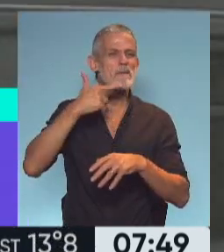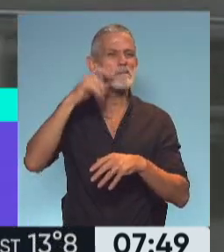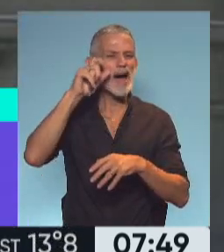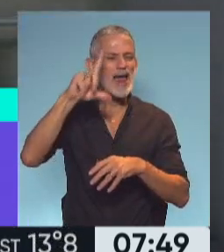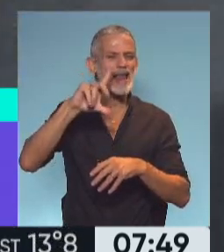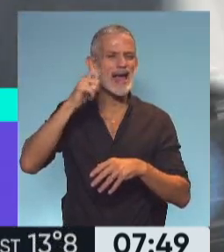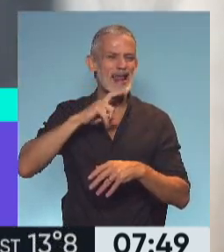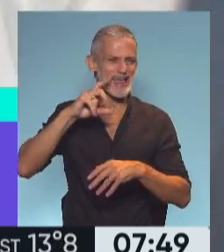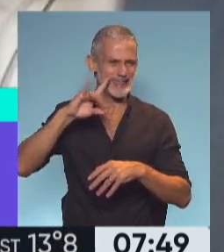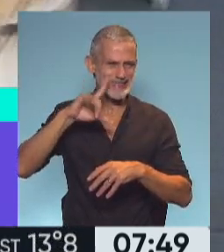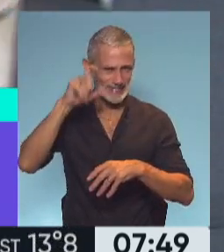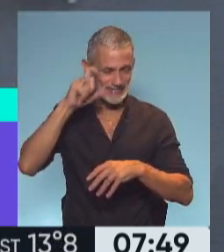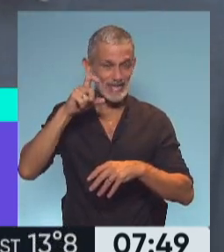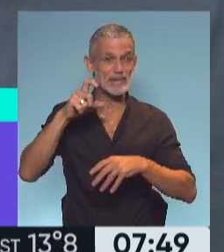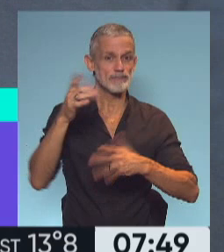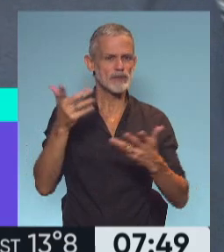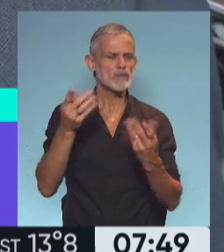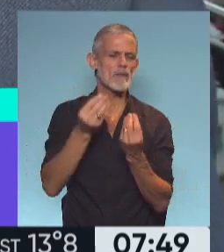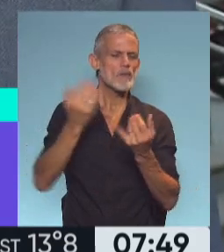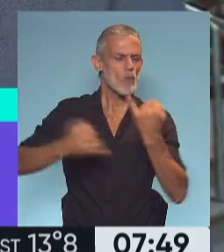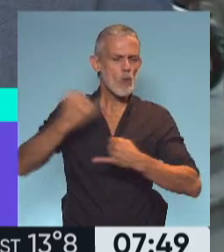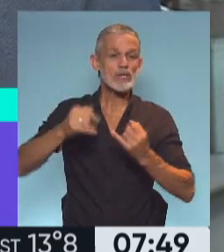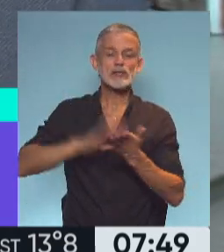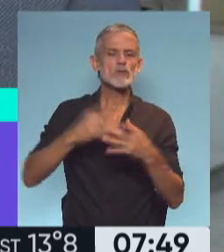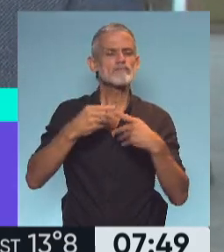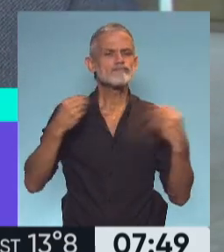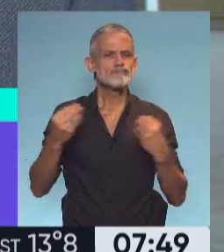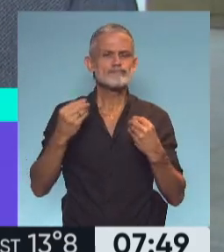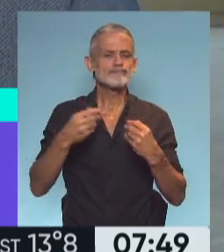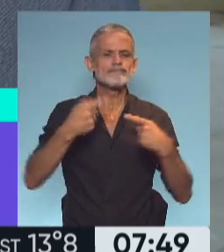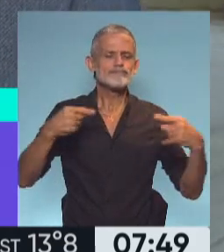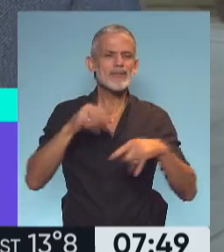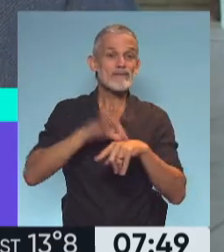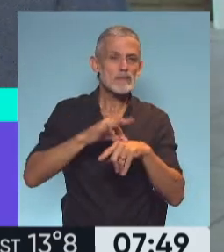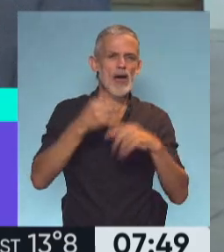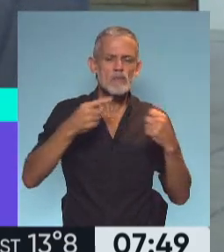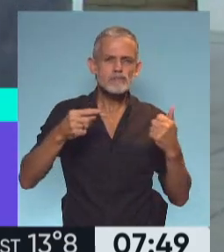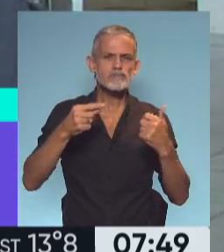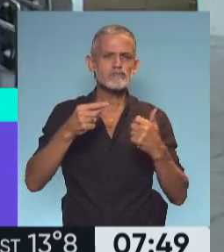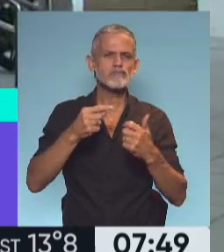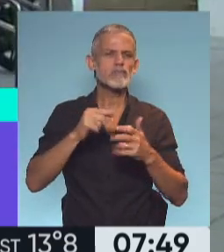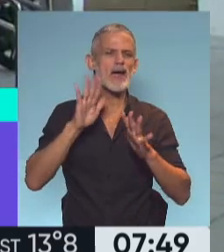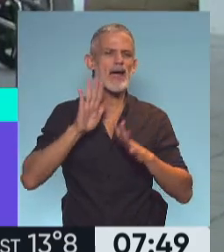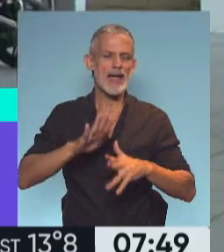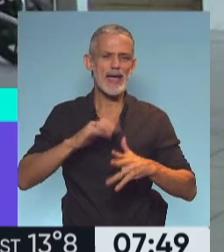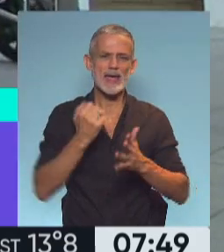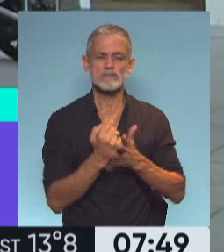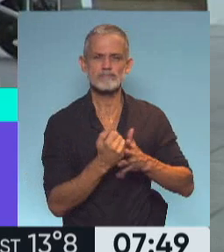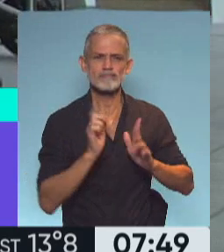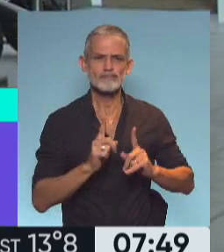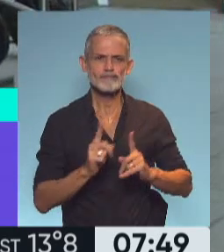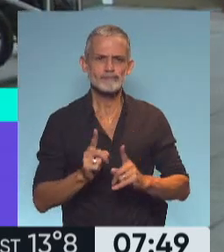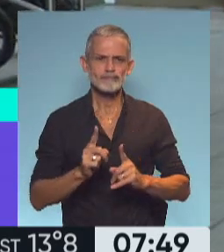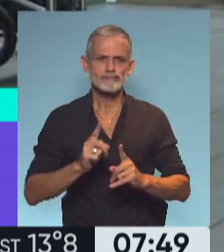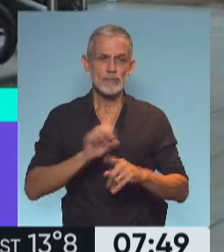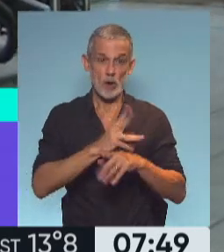estas consecuencias que deja el virus. Doctor, ¿cuáles son las principales patologías que se dan en personas que han transitado el COVID? Bueno,